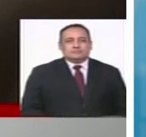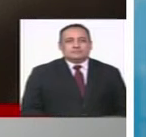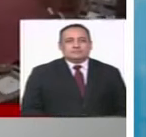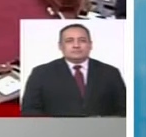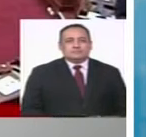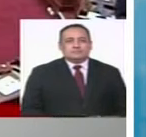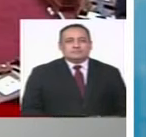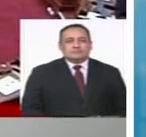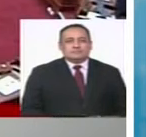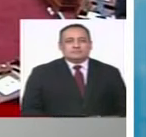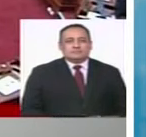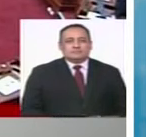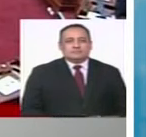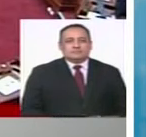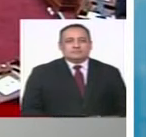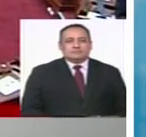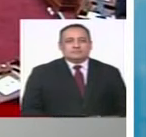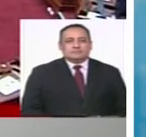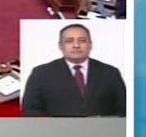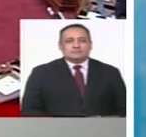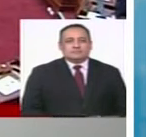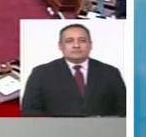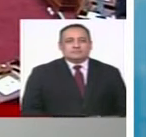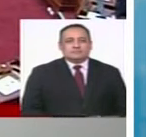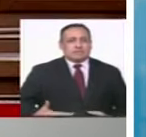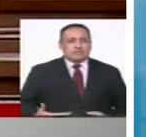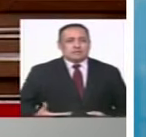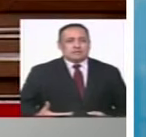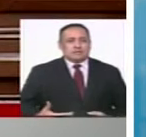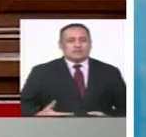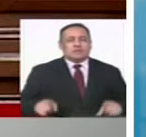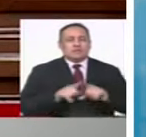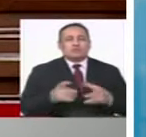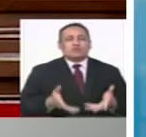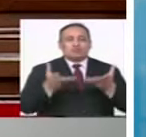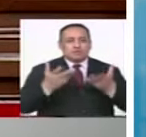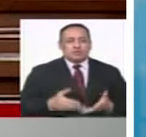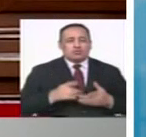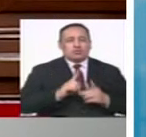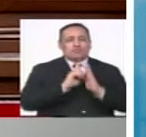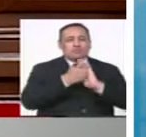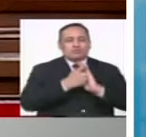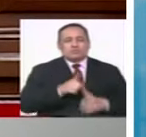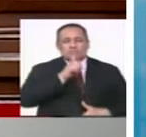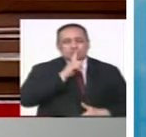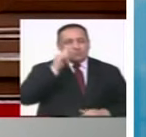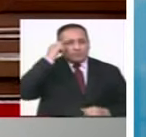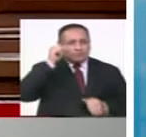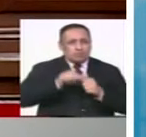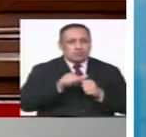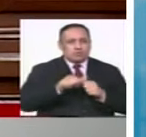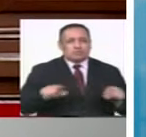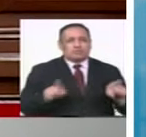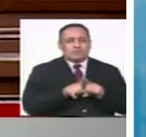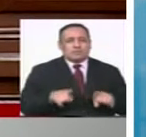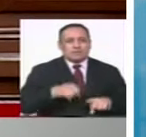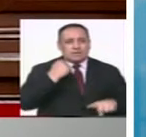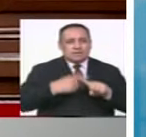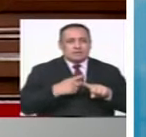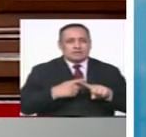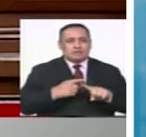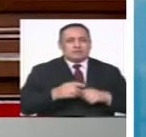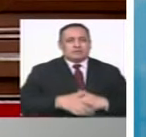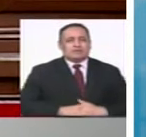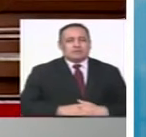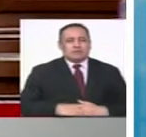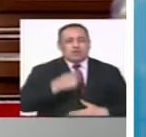proseguía ahora es que iban a ver también en el Pleno del Congreso el permiso que había solicitado la presidenta Dina Boluarte